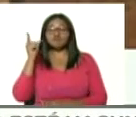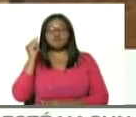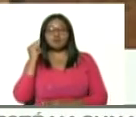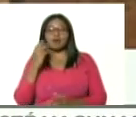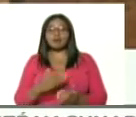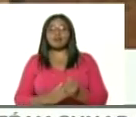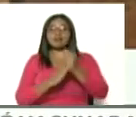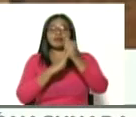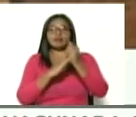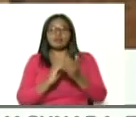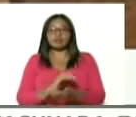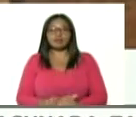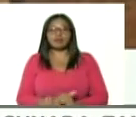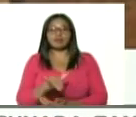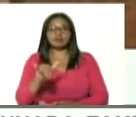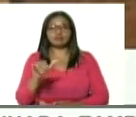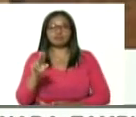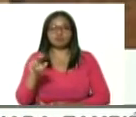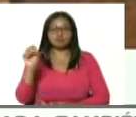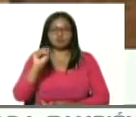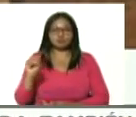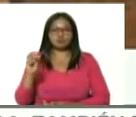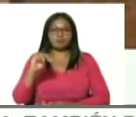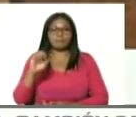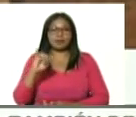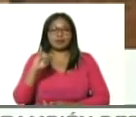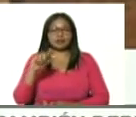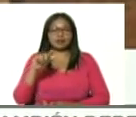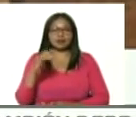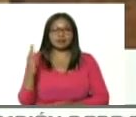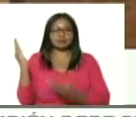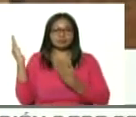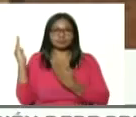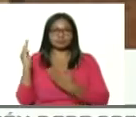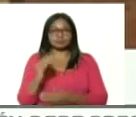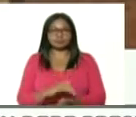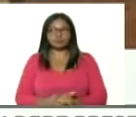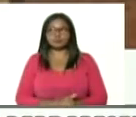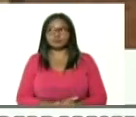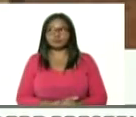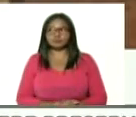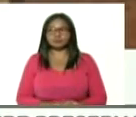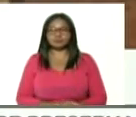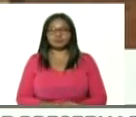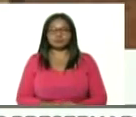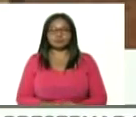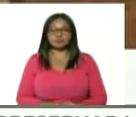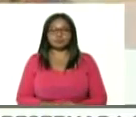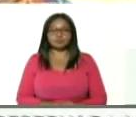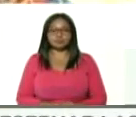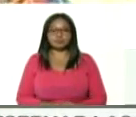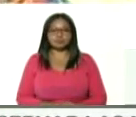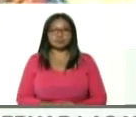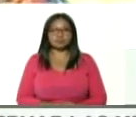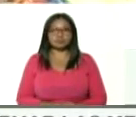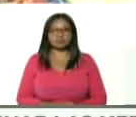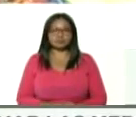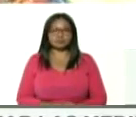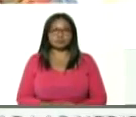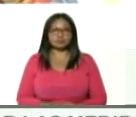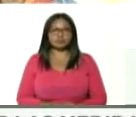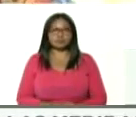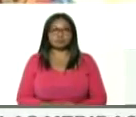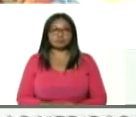lideresa, Yusmeili Fernández. Adelante, comuna productiva Hijos de Chávez. Presidente,